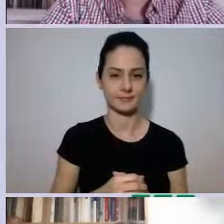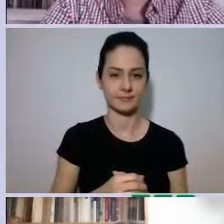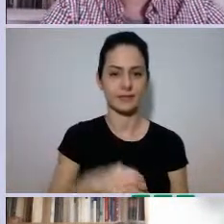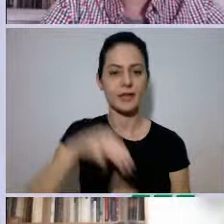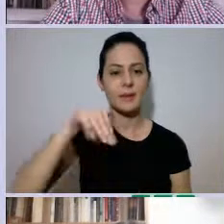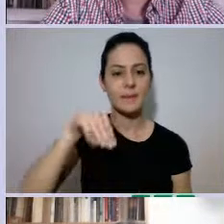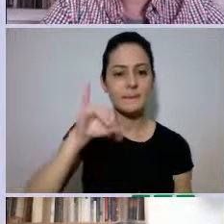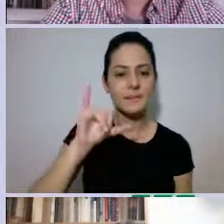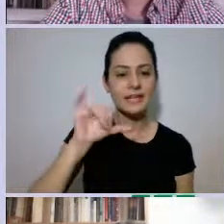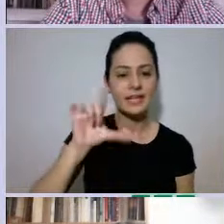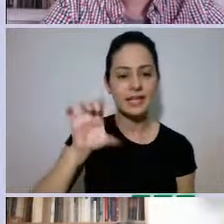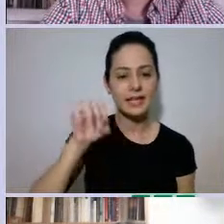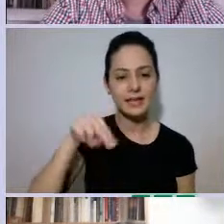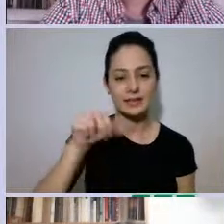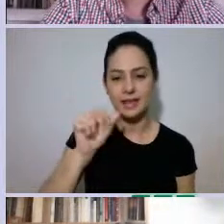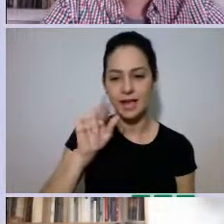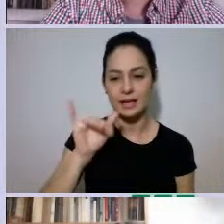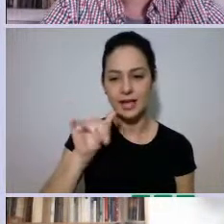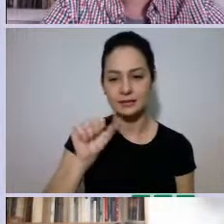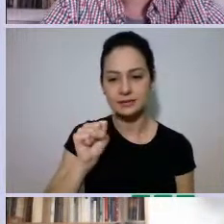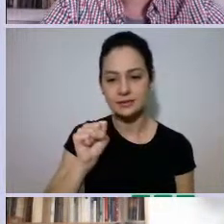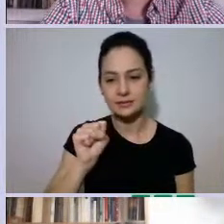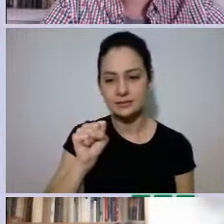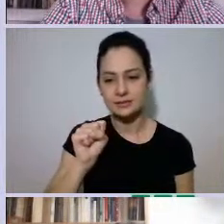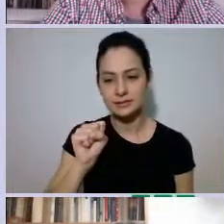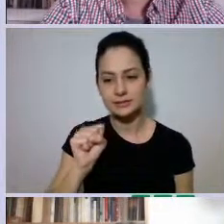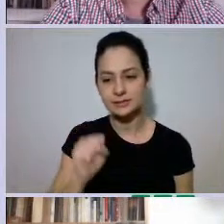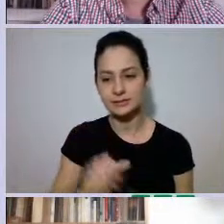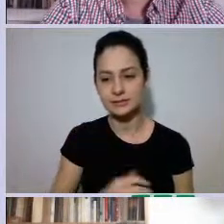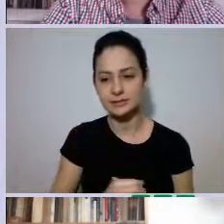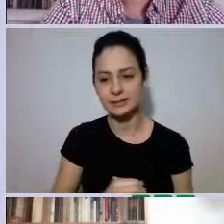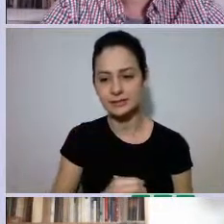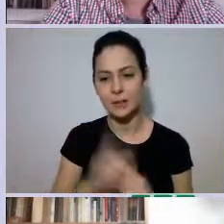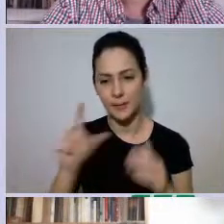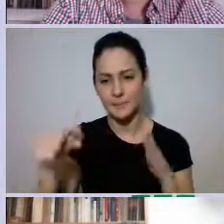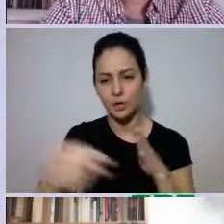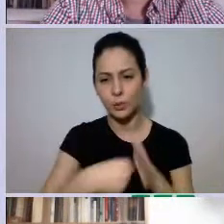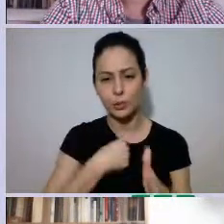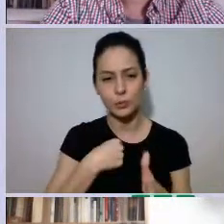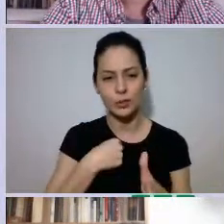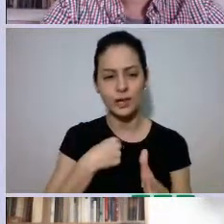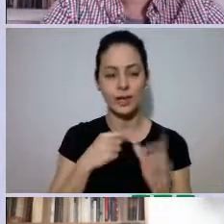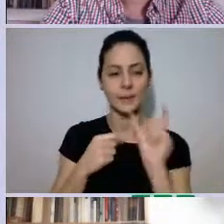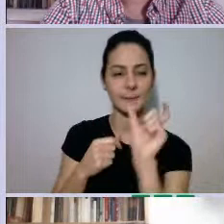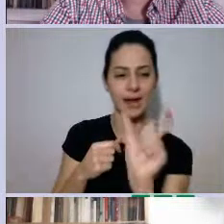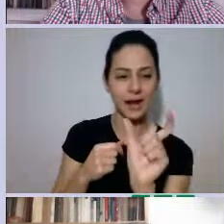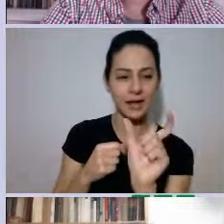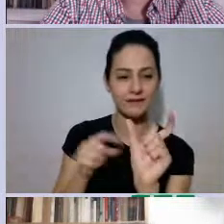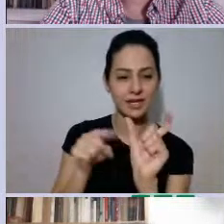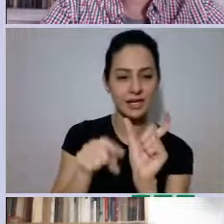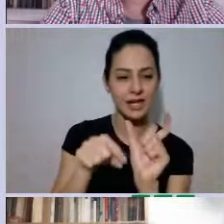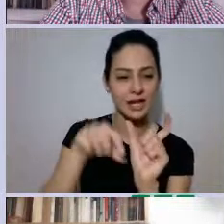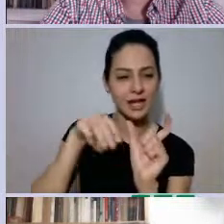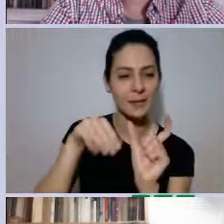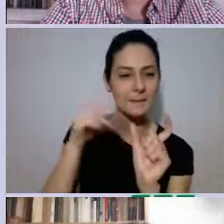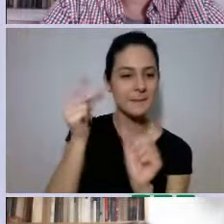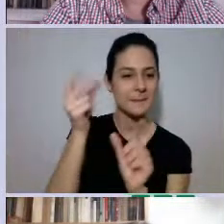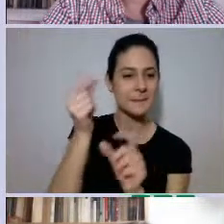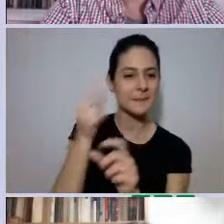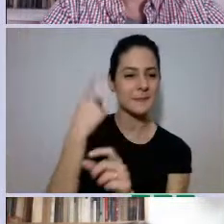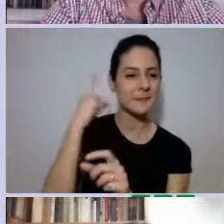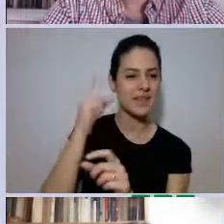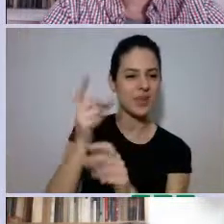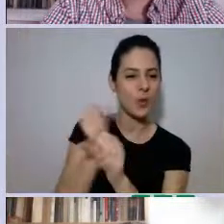Milenarias es una pregunta que es una pregunta. Es una palabra, quiere decir que tienen miles